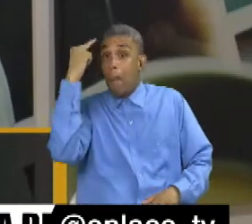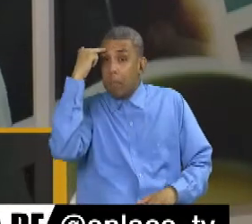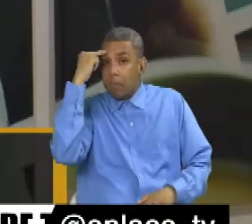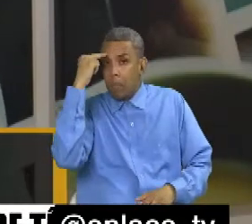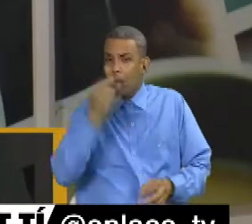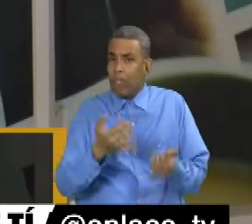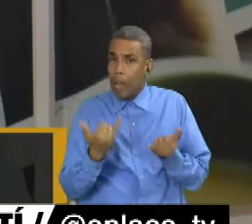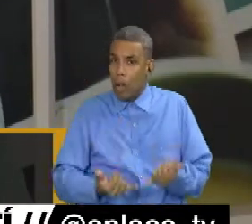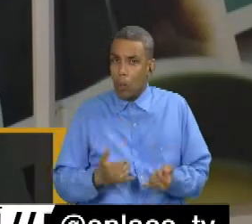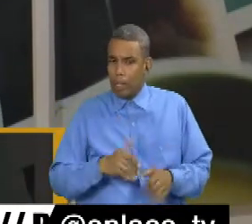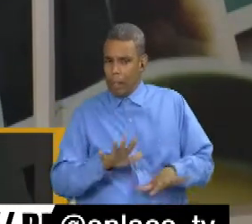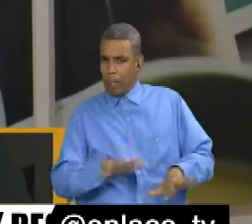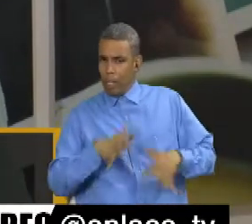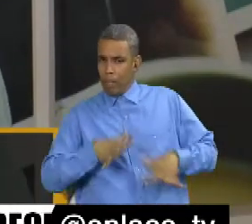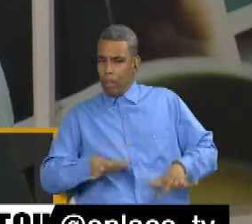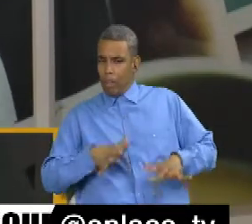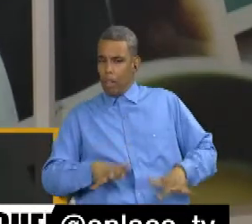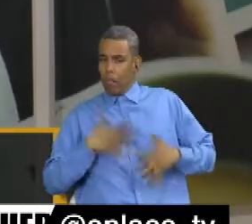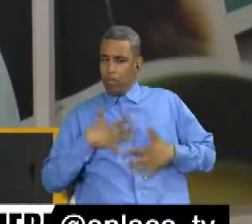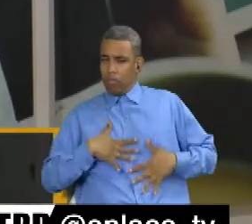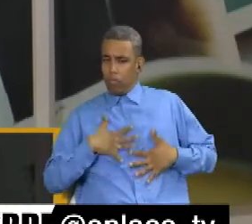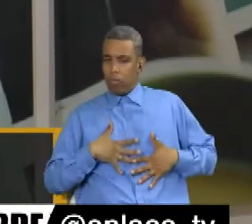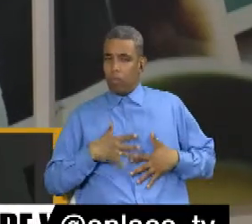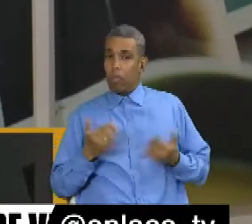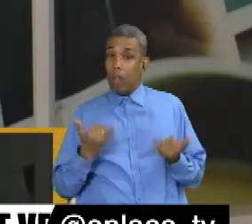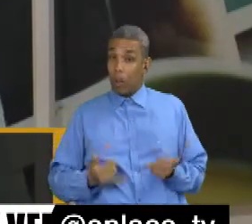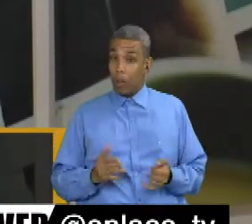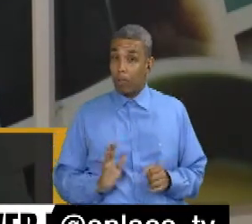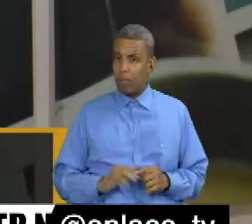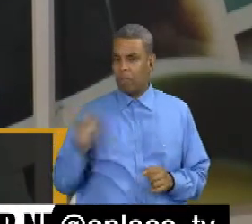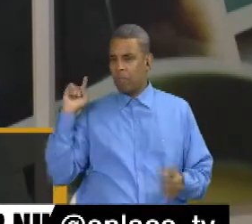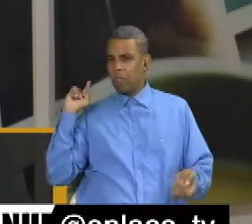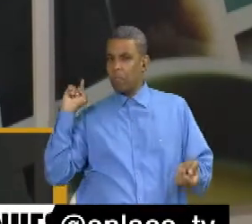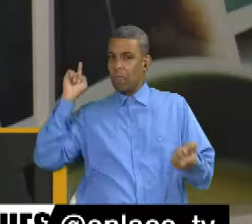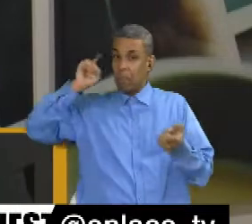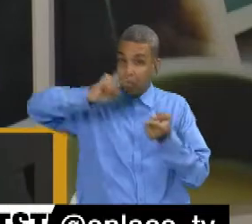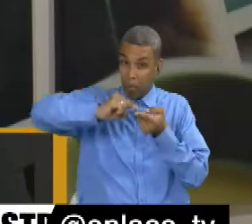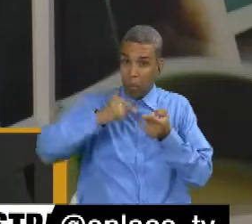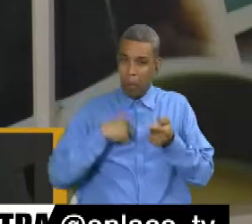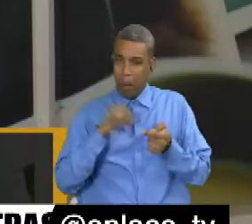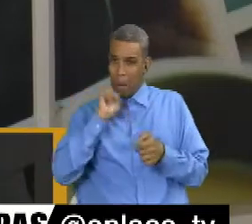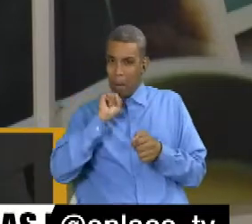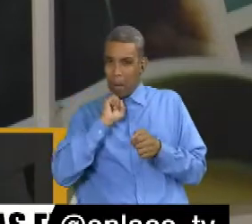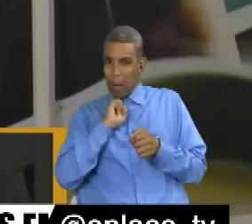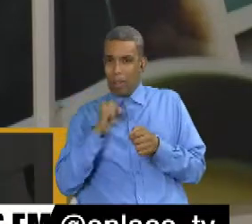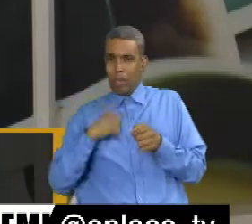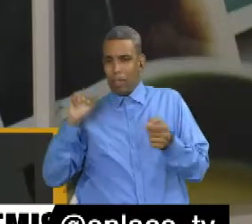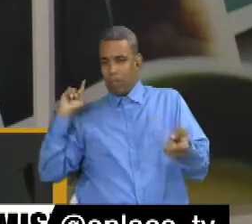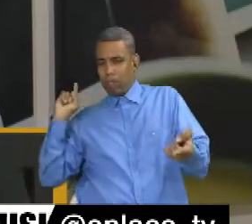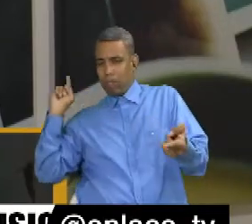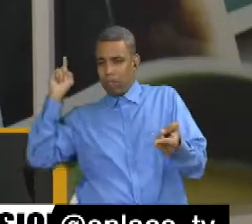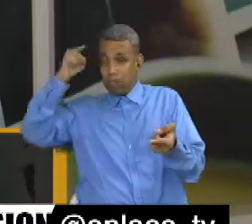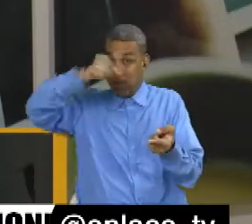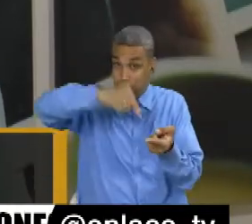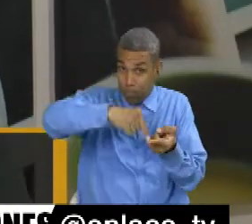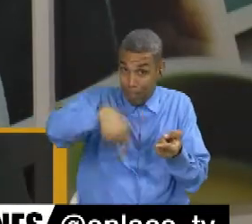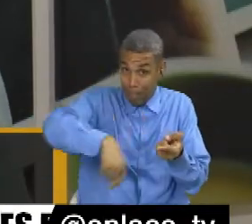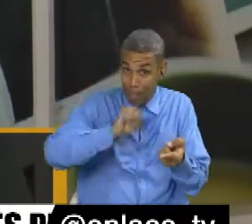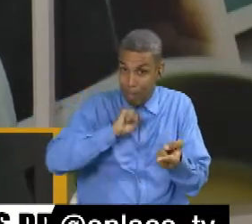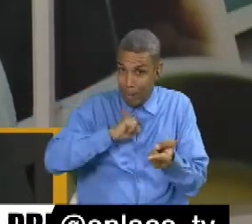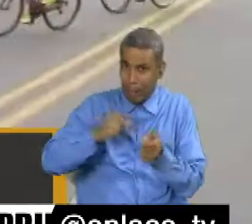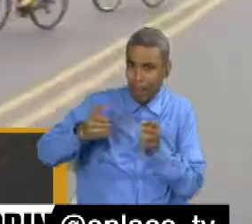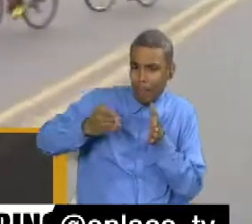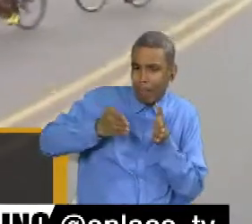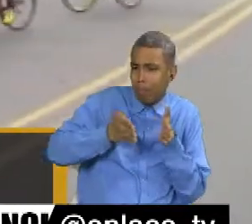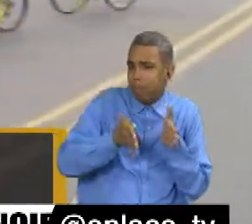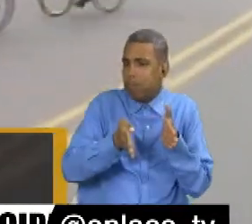federación ha tenido en cuenta lo que sucedió y Barranca Bermeja, pues como le decía yo, es un honor recibir la Vuelta a Colombia, que cualquier ciudad del país la